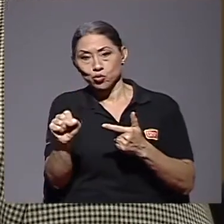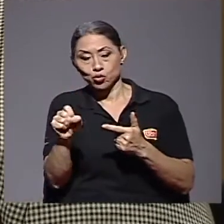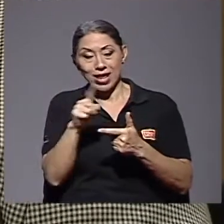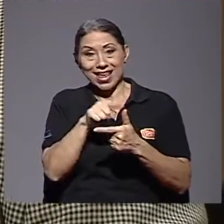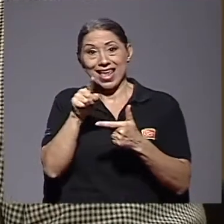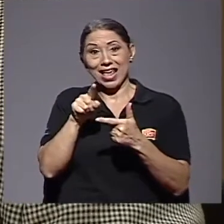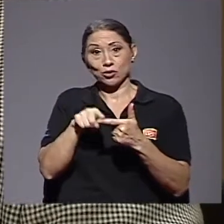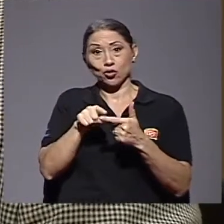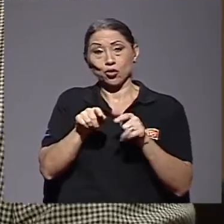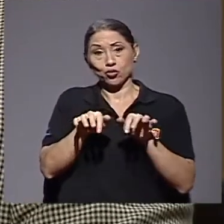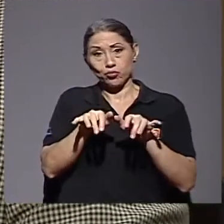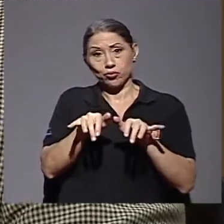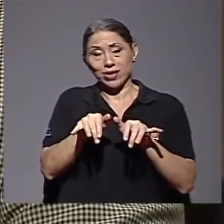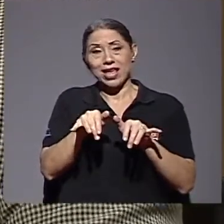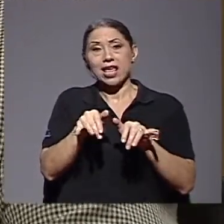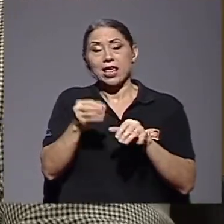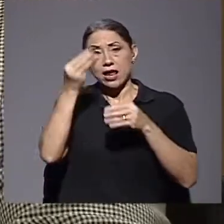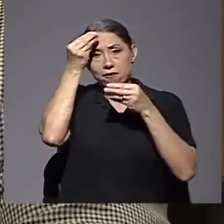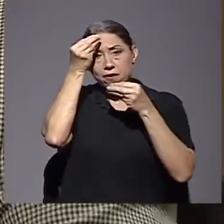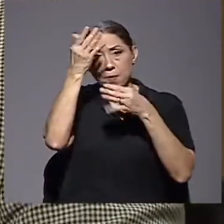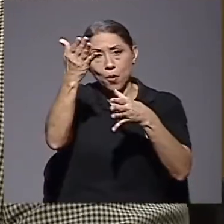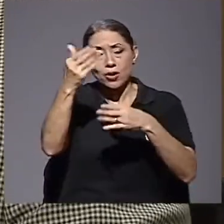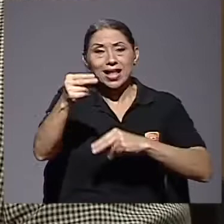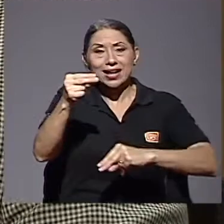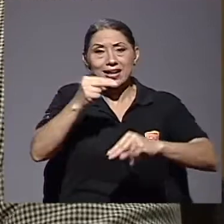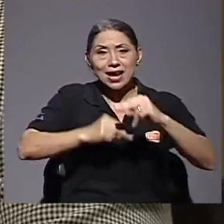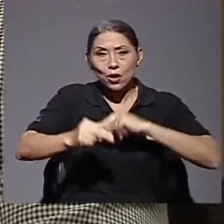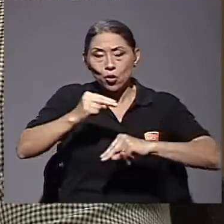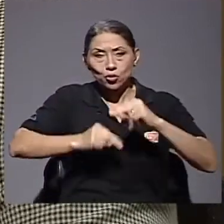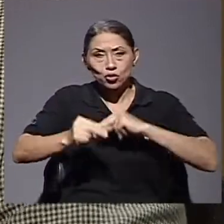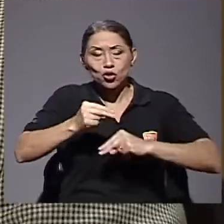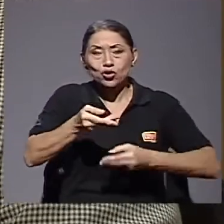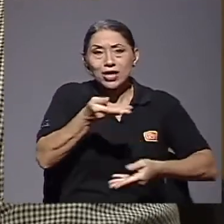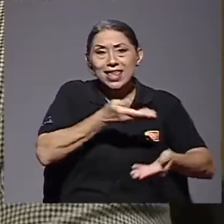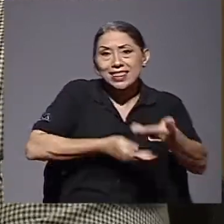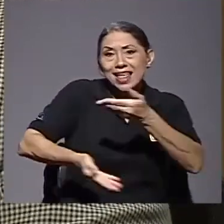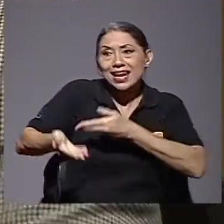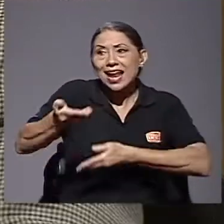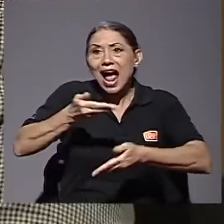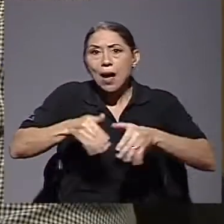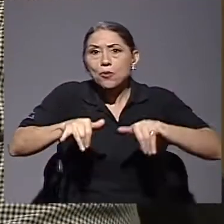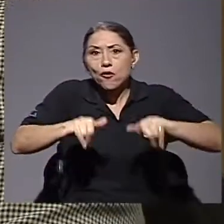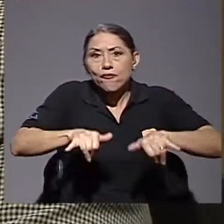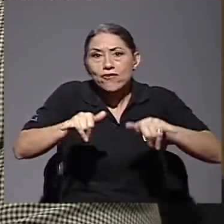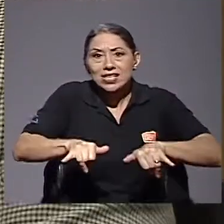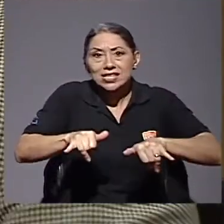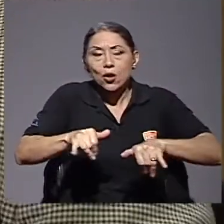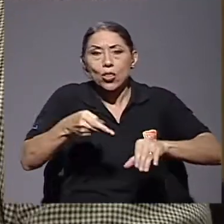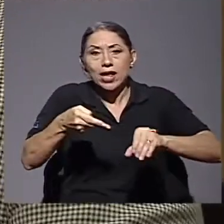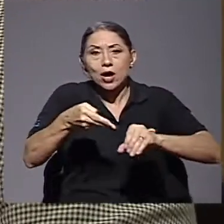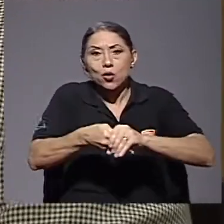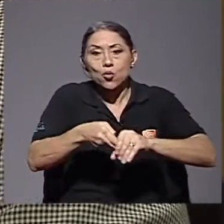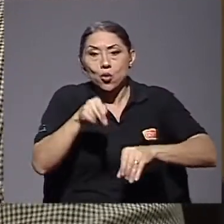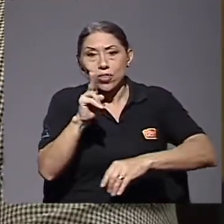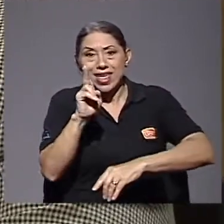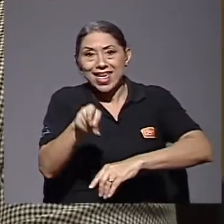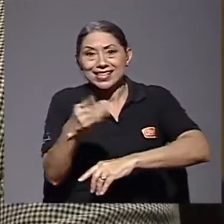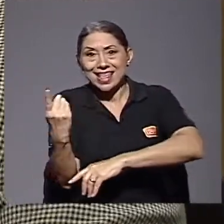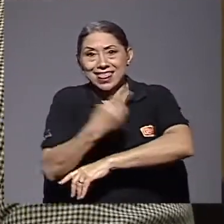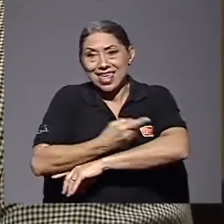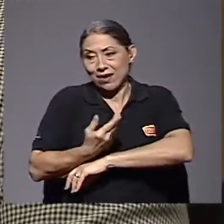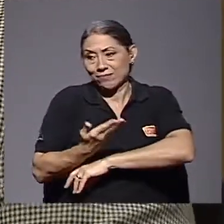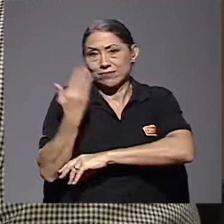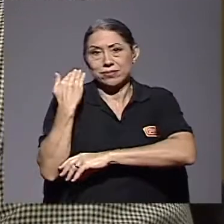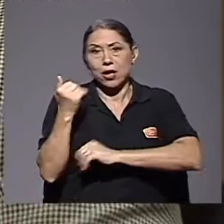reportan negocios, intercambio físico de crudo de ese día. Y con base